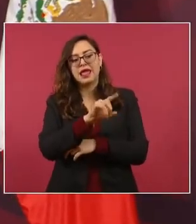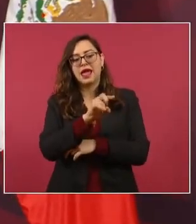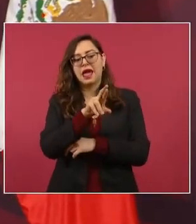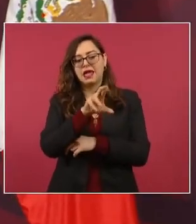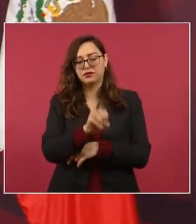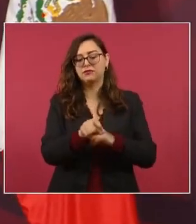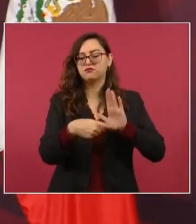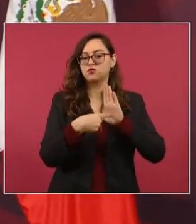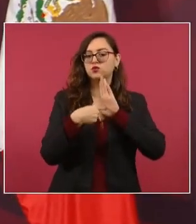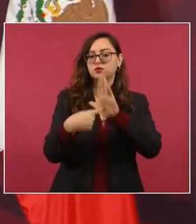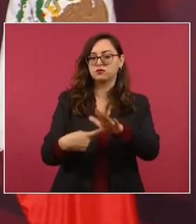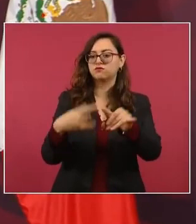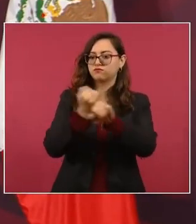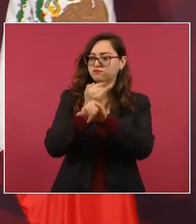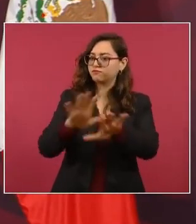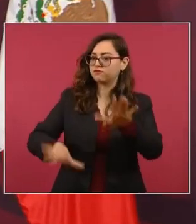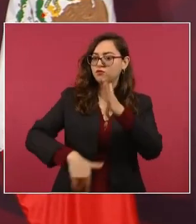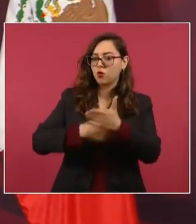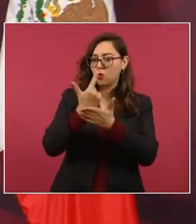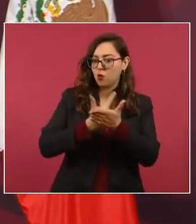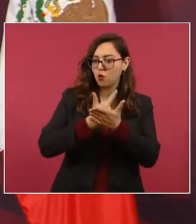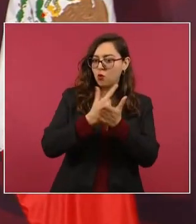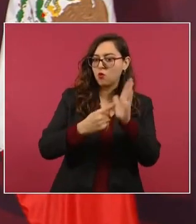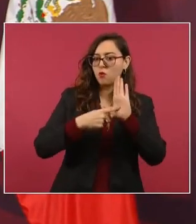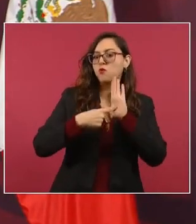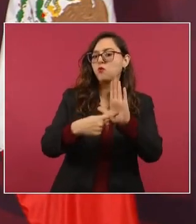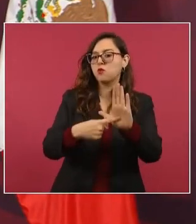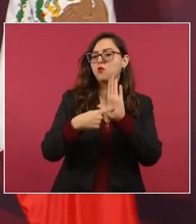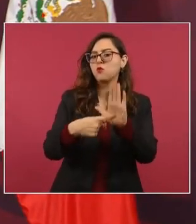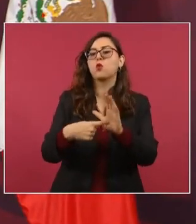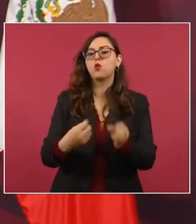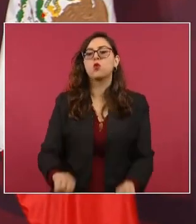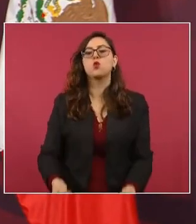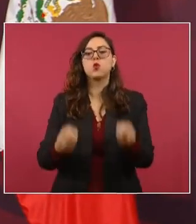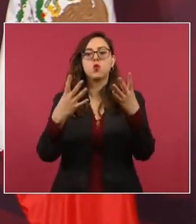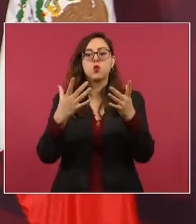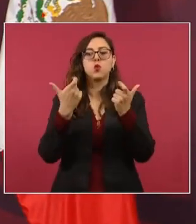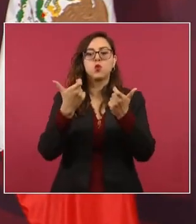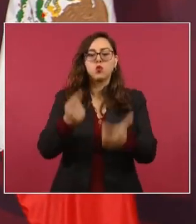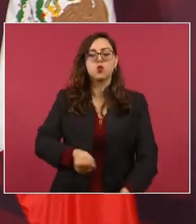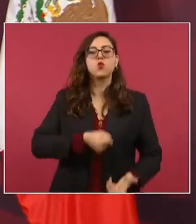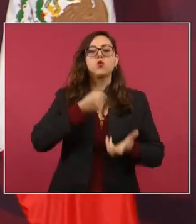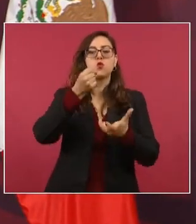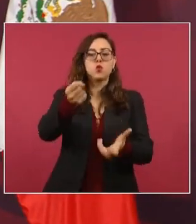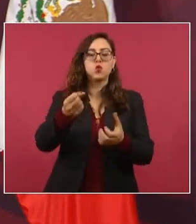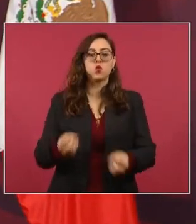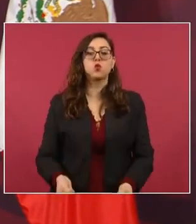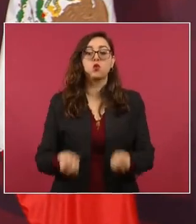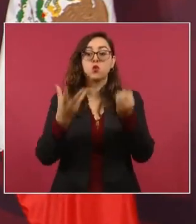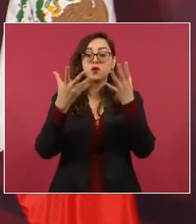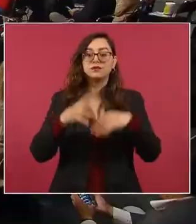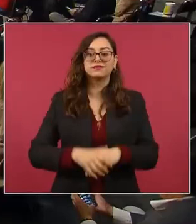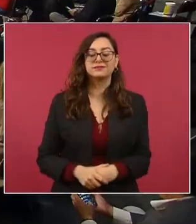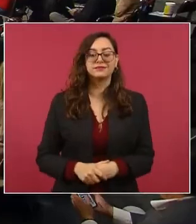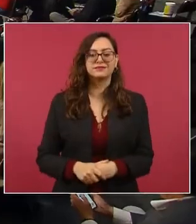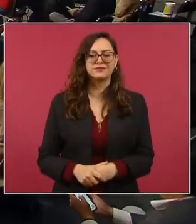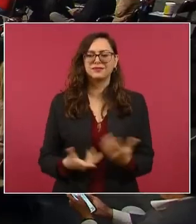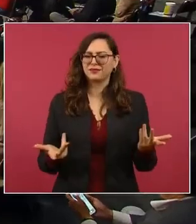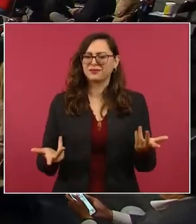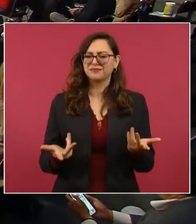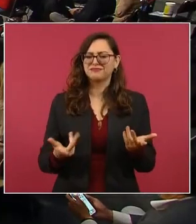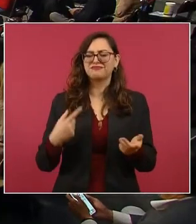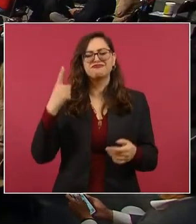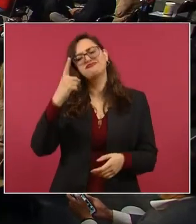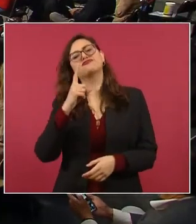porque en algunos casos, ¿no?, se dice es que no hay presupuesto.